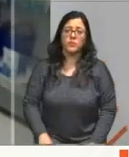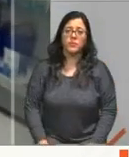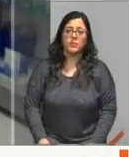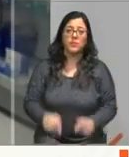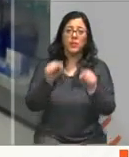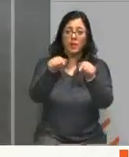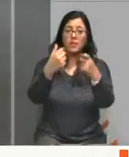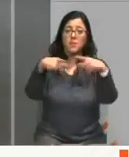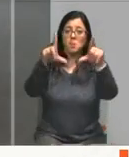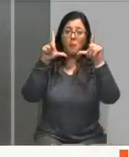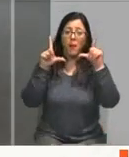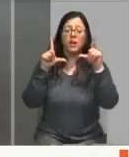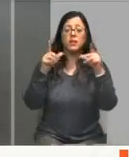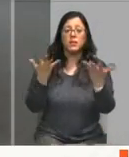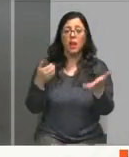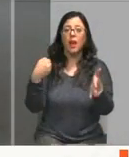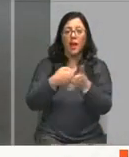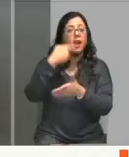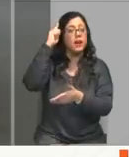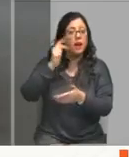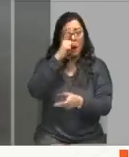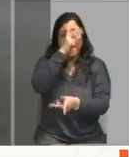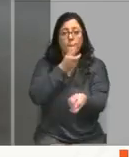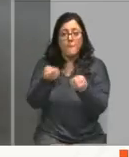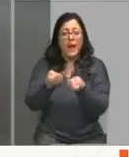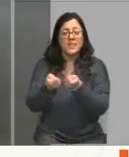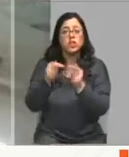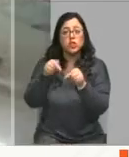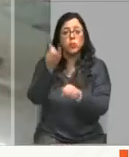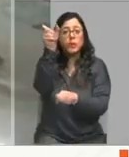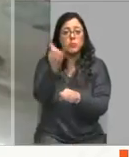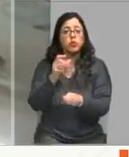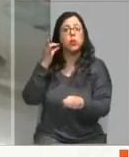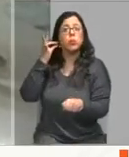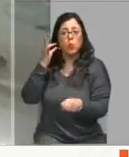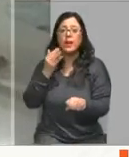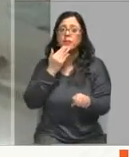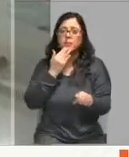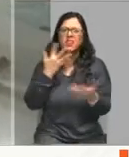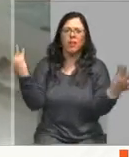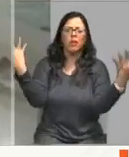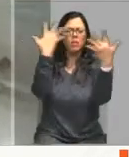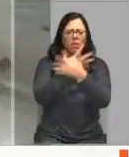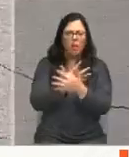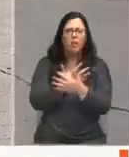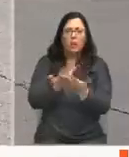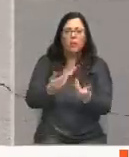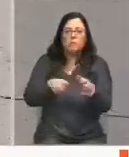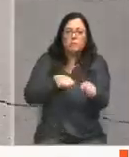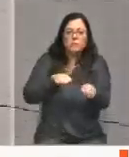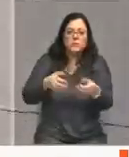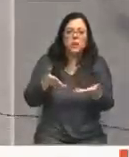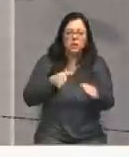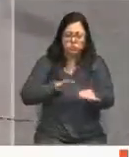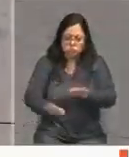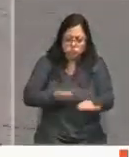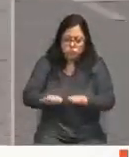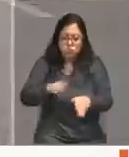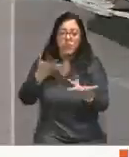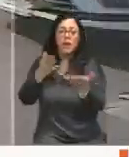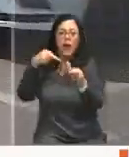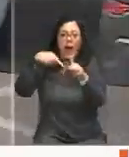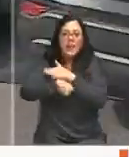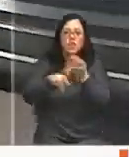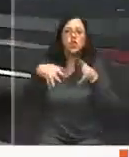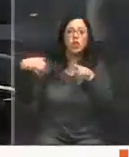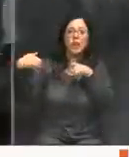Estas imágenes corresponden a un accidente similar, en donde una conductora que también confundió los pedales del vehículo terminó el interior de esta